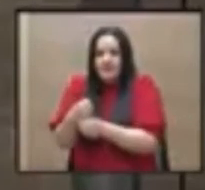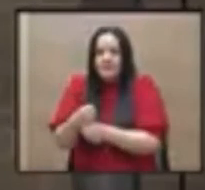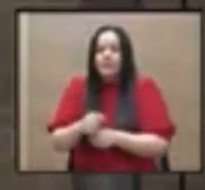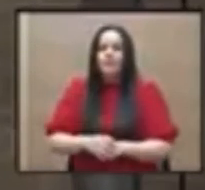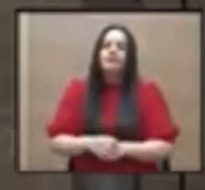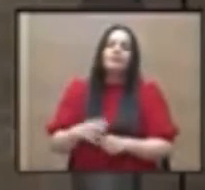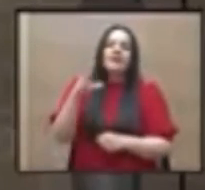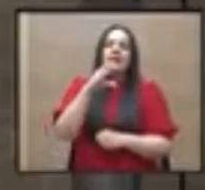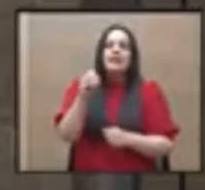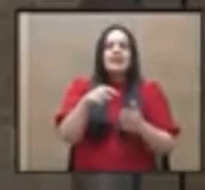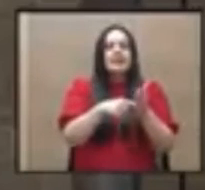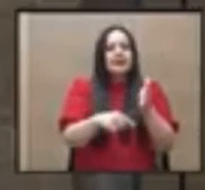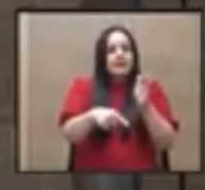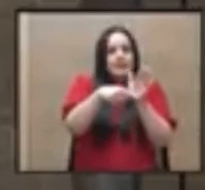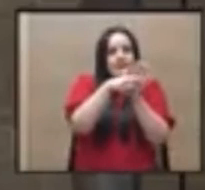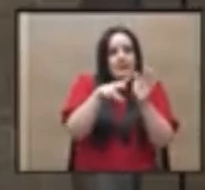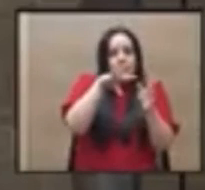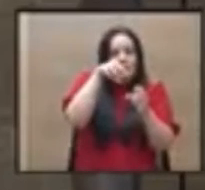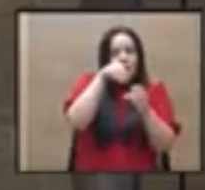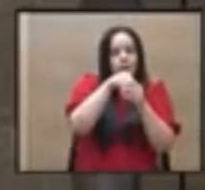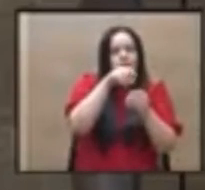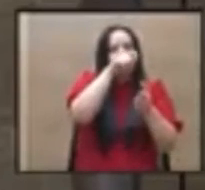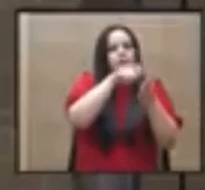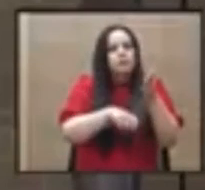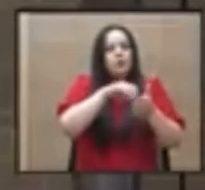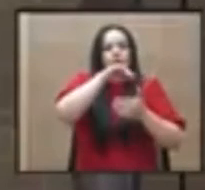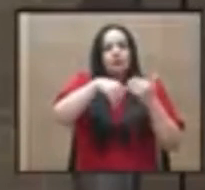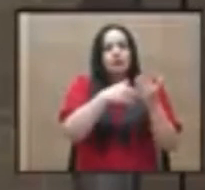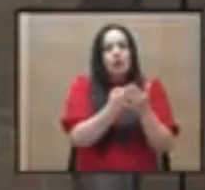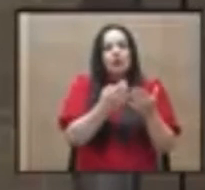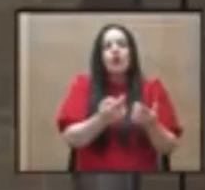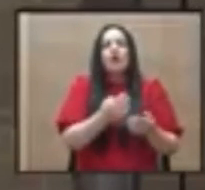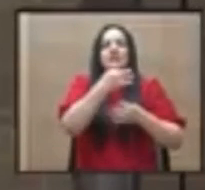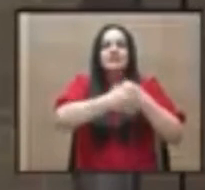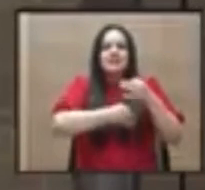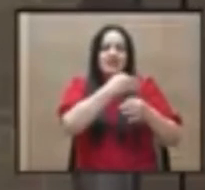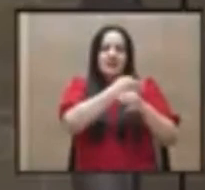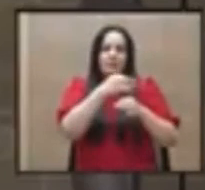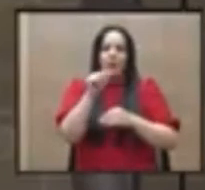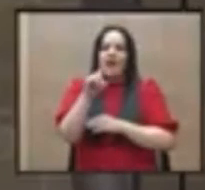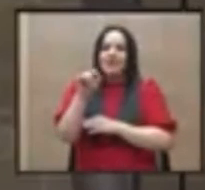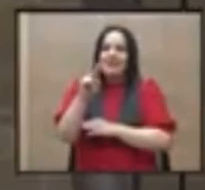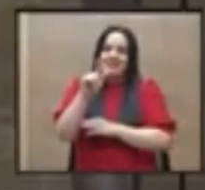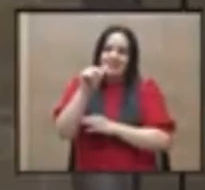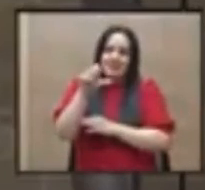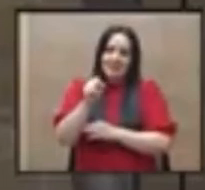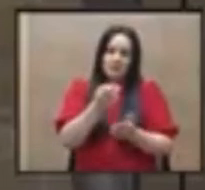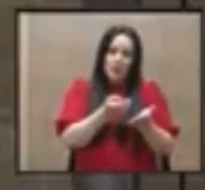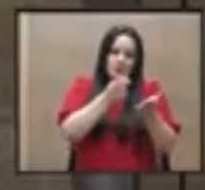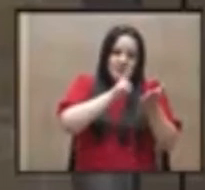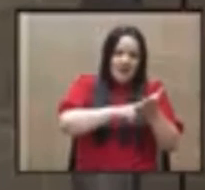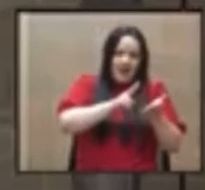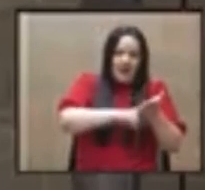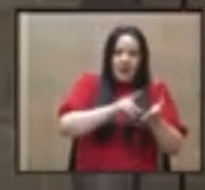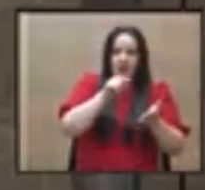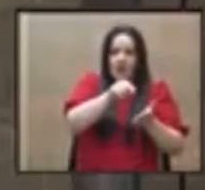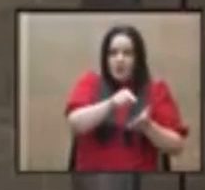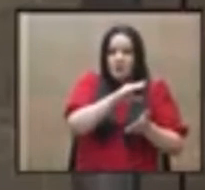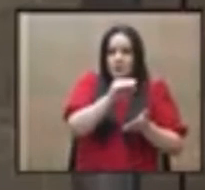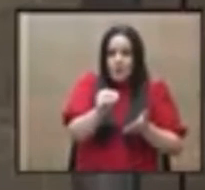Esta prohibición incluye la suscripción de todo tipo de adendas a contratos vigentes cuando éstas impliquen